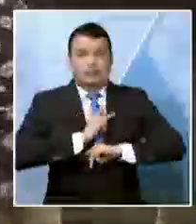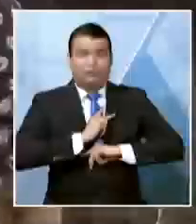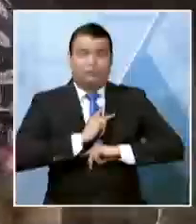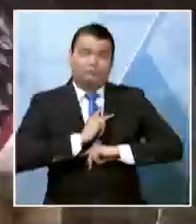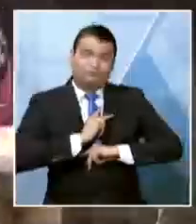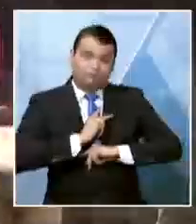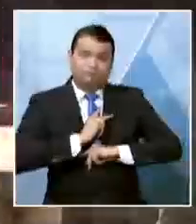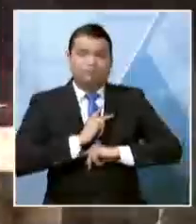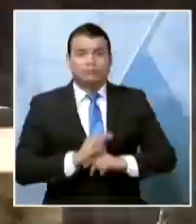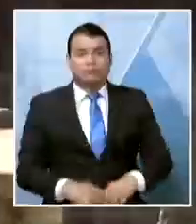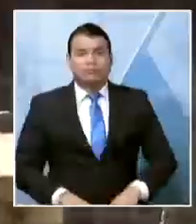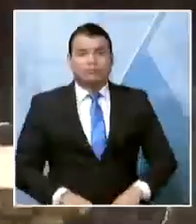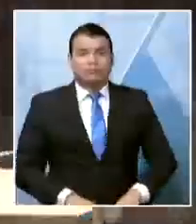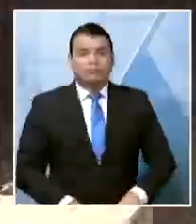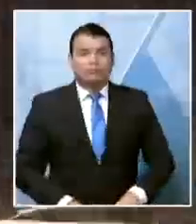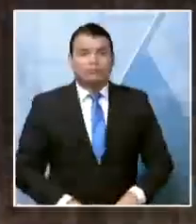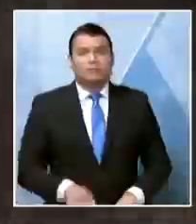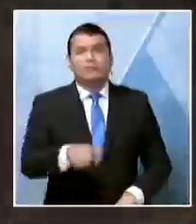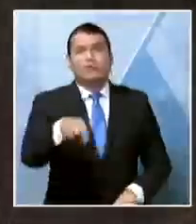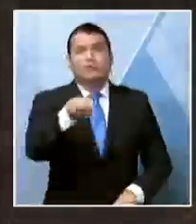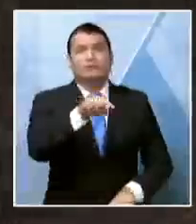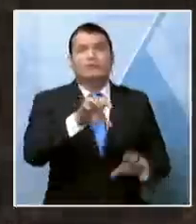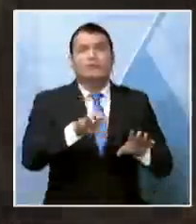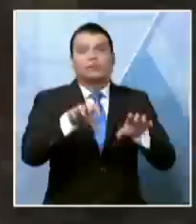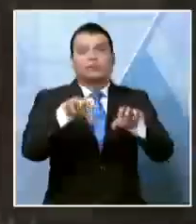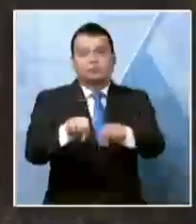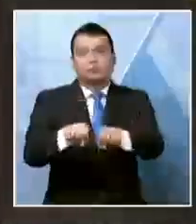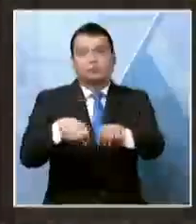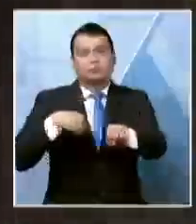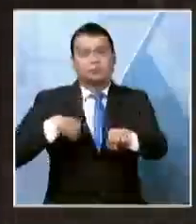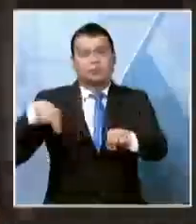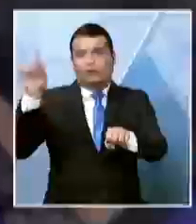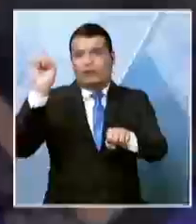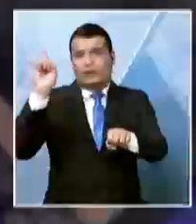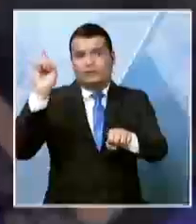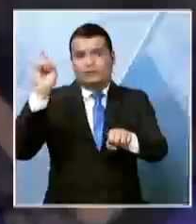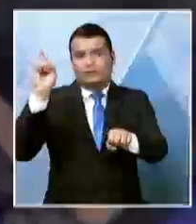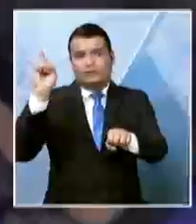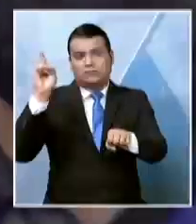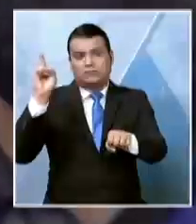censadas con anterioridad. No vamos a permitir de ninguna manera que se sigan presentando